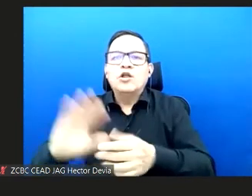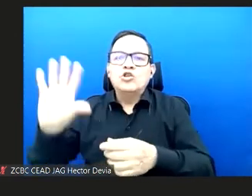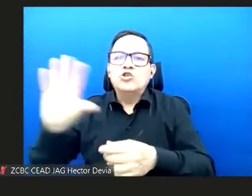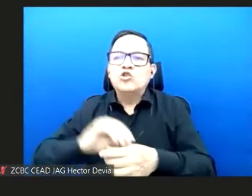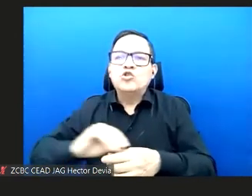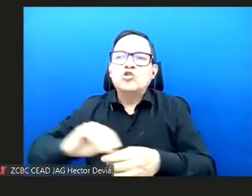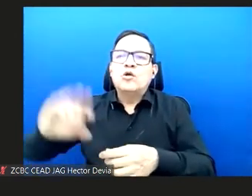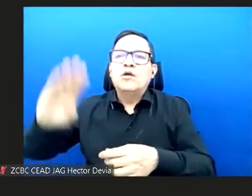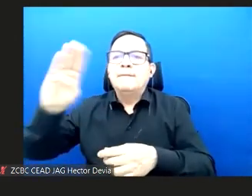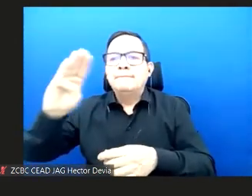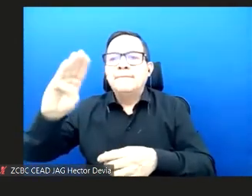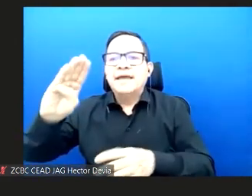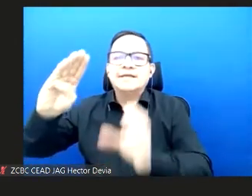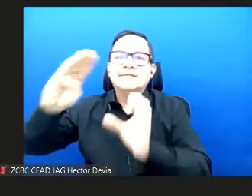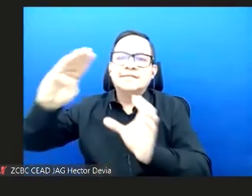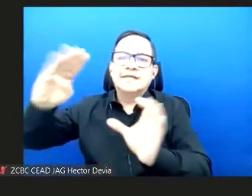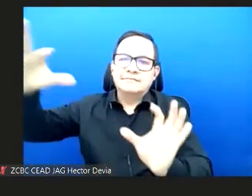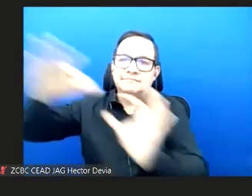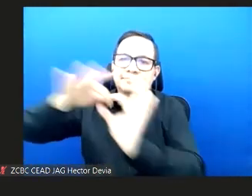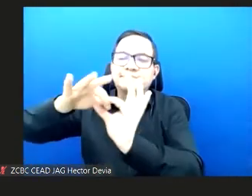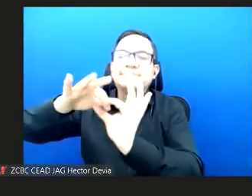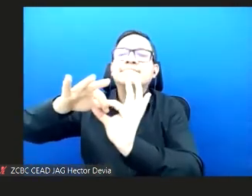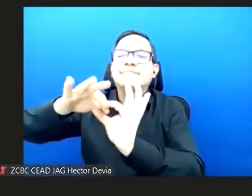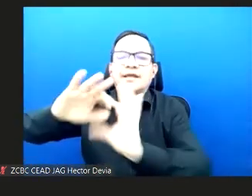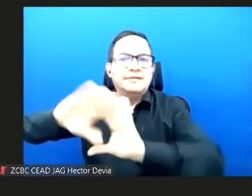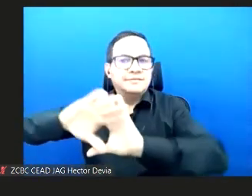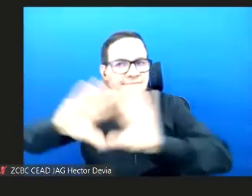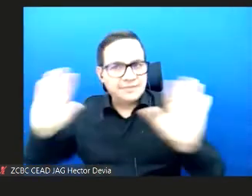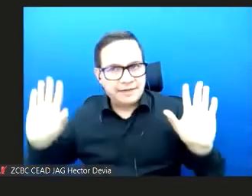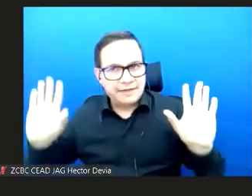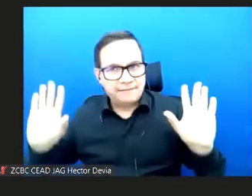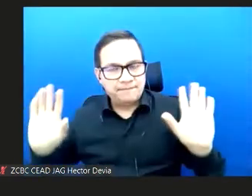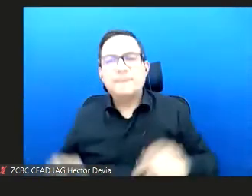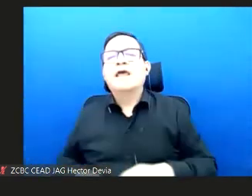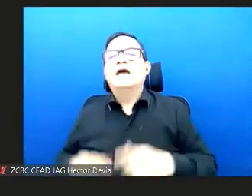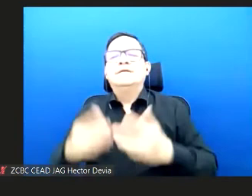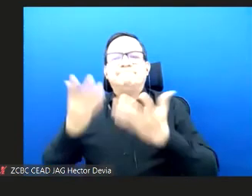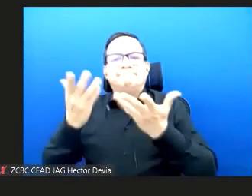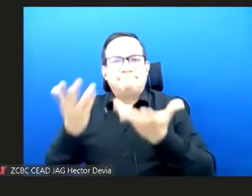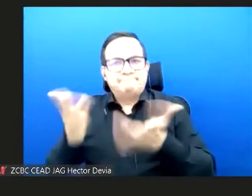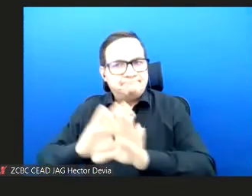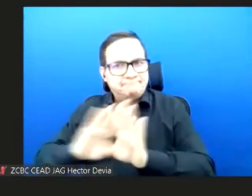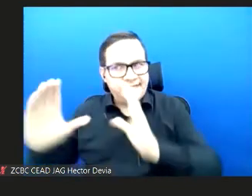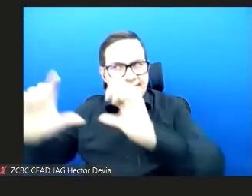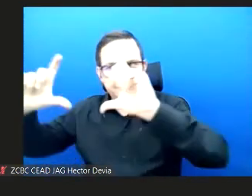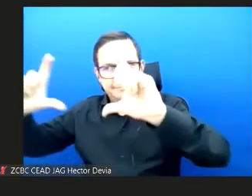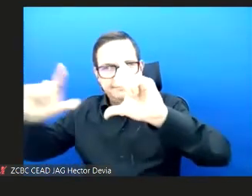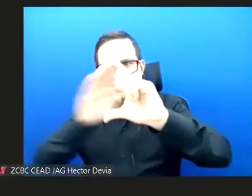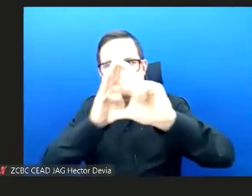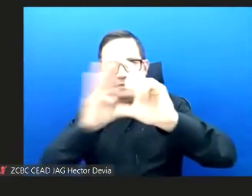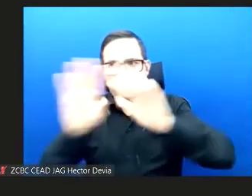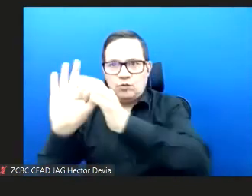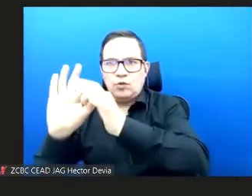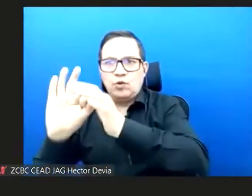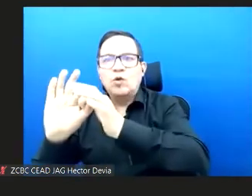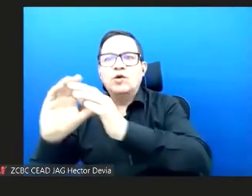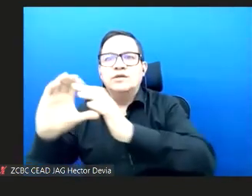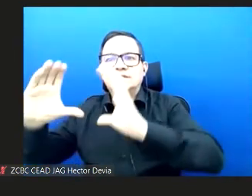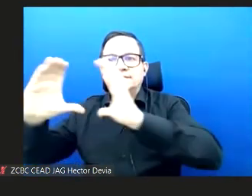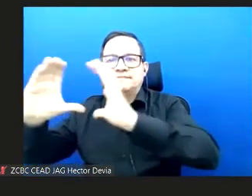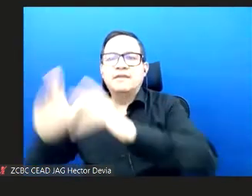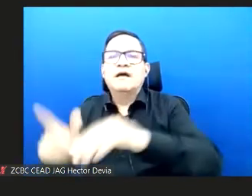está en C, ¿cierto? Listo. Y aquí tenemos una A, ¿cierto? Entonces todo lo que está en